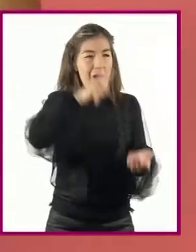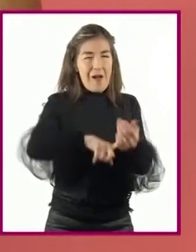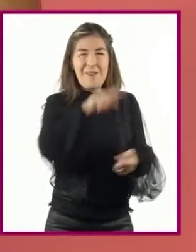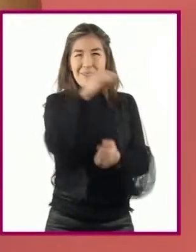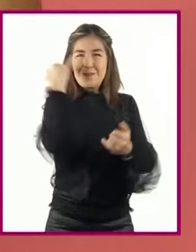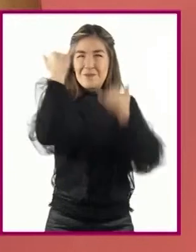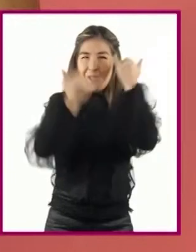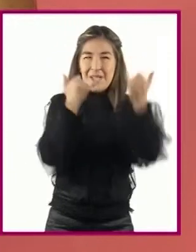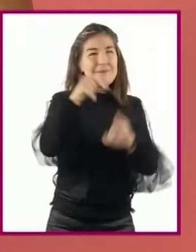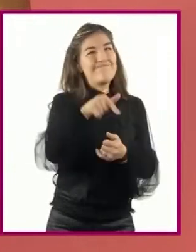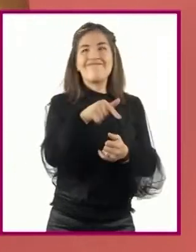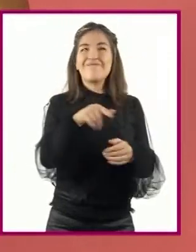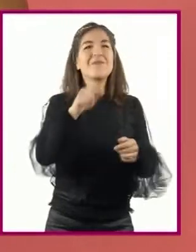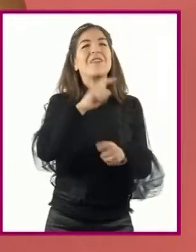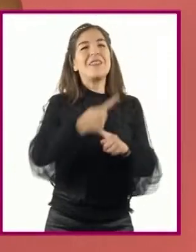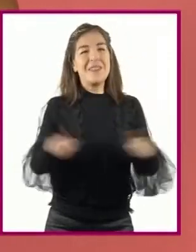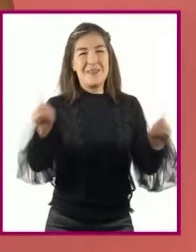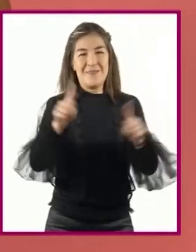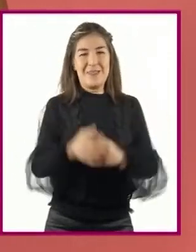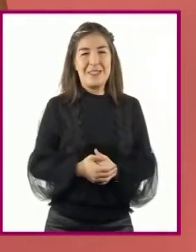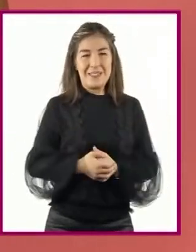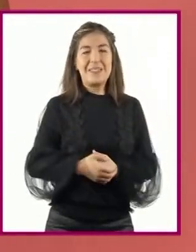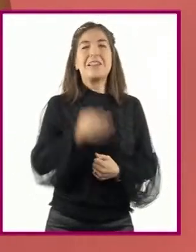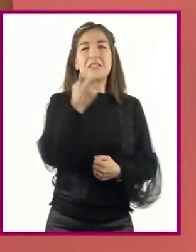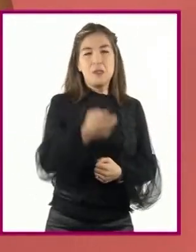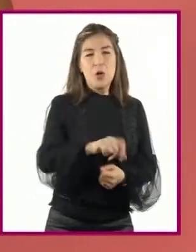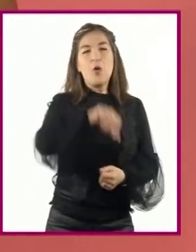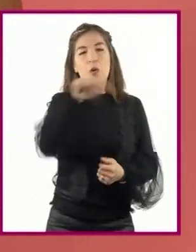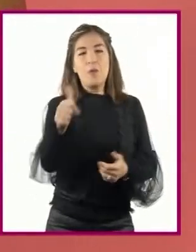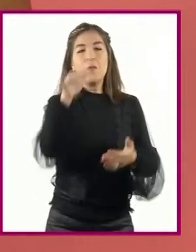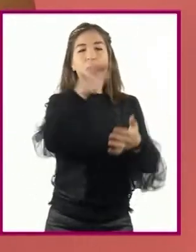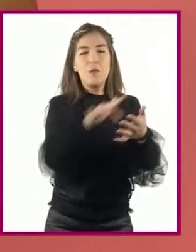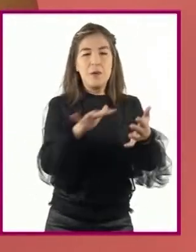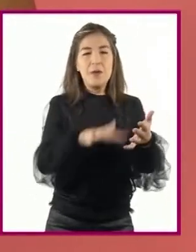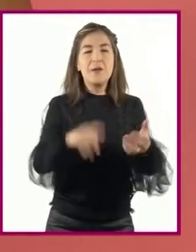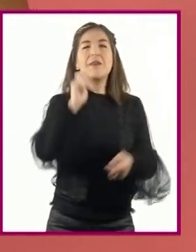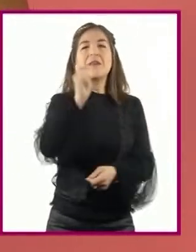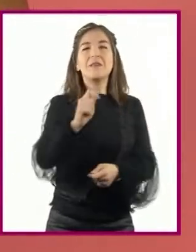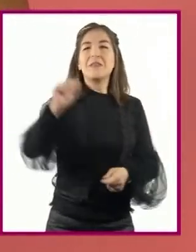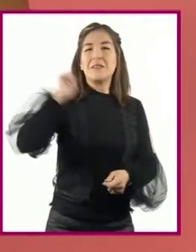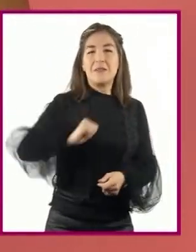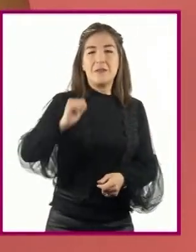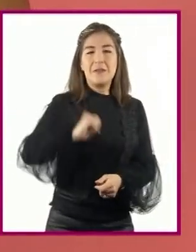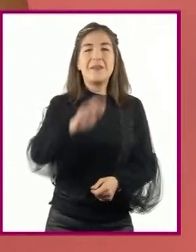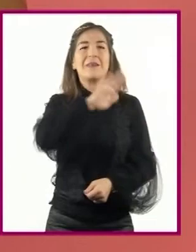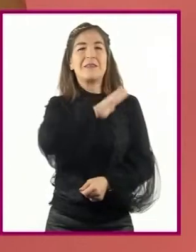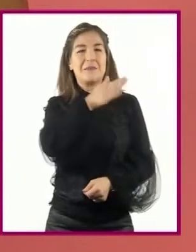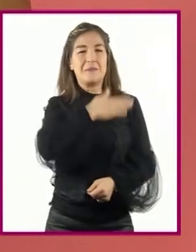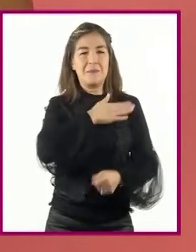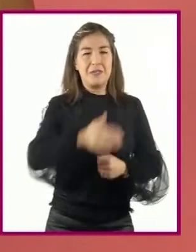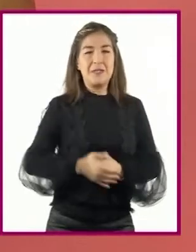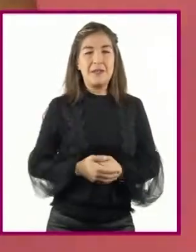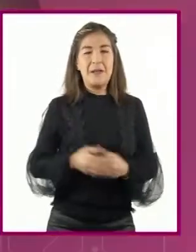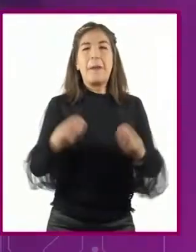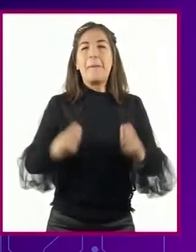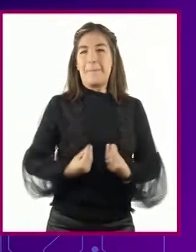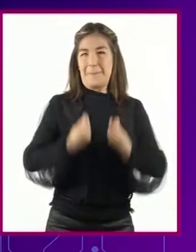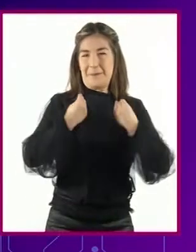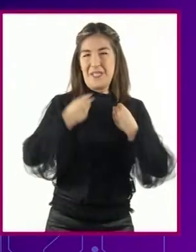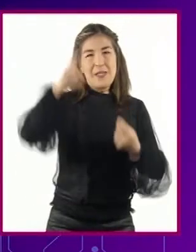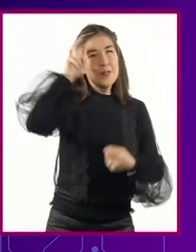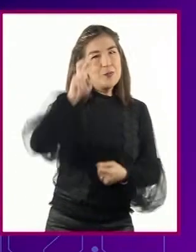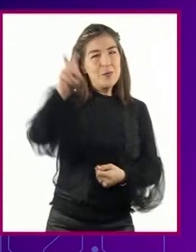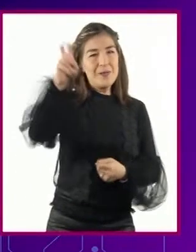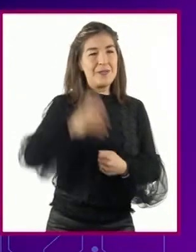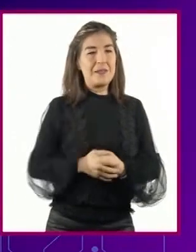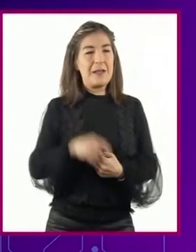momento. Y en el caso de la literatura, tenemos un clásico español, La vida es sueño,